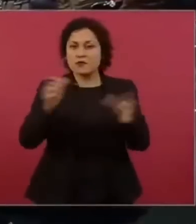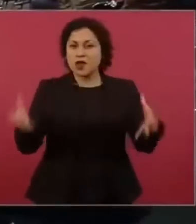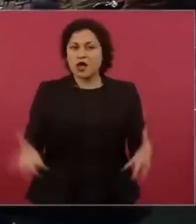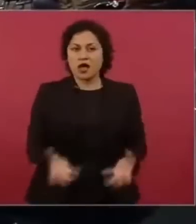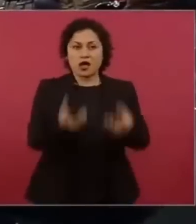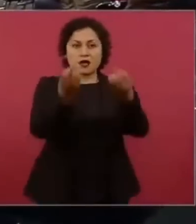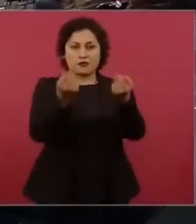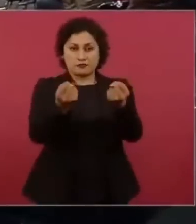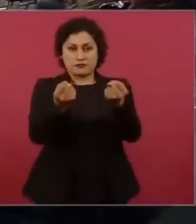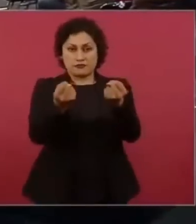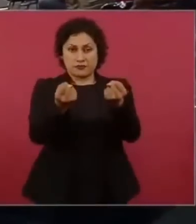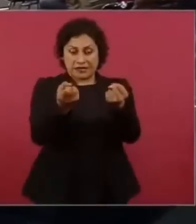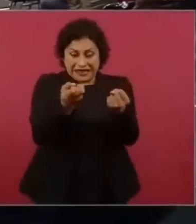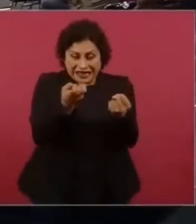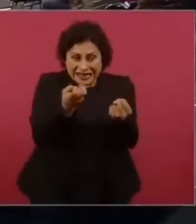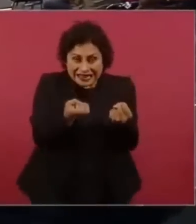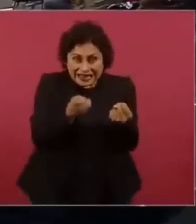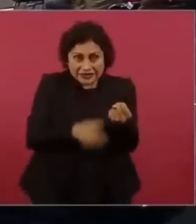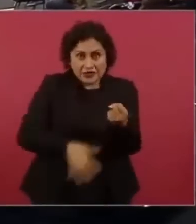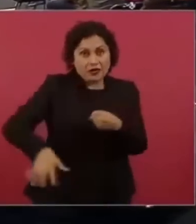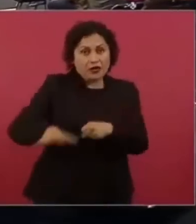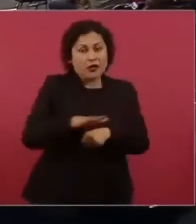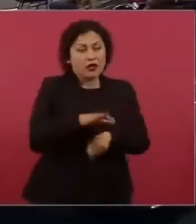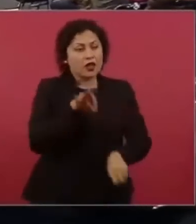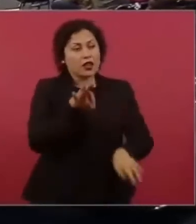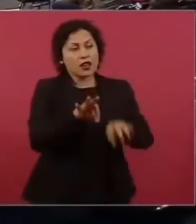todo el engaño.